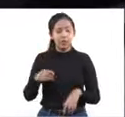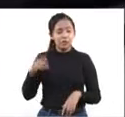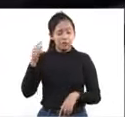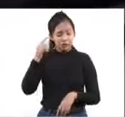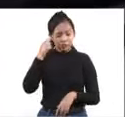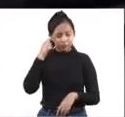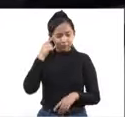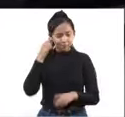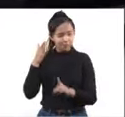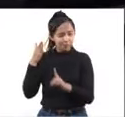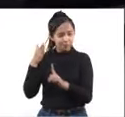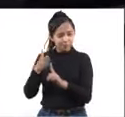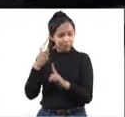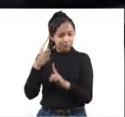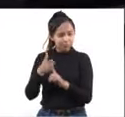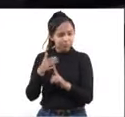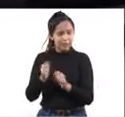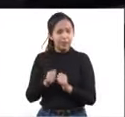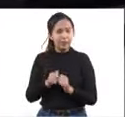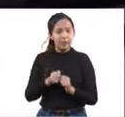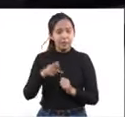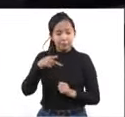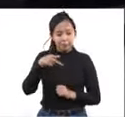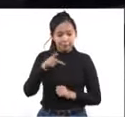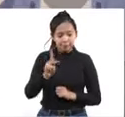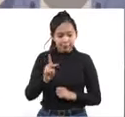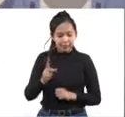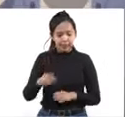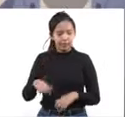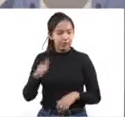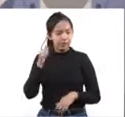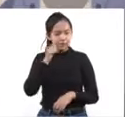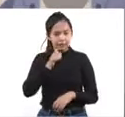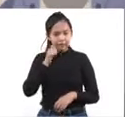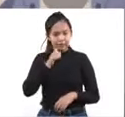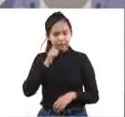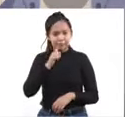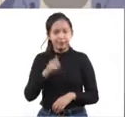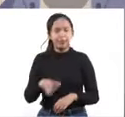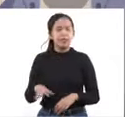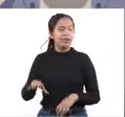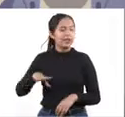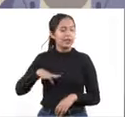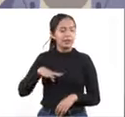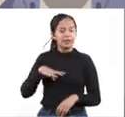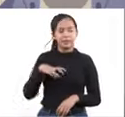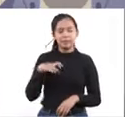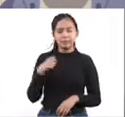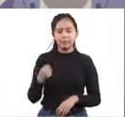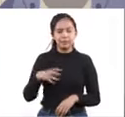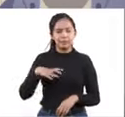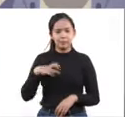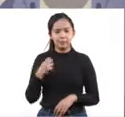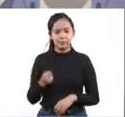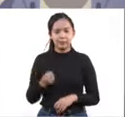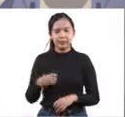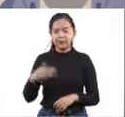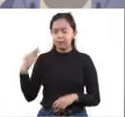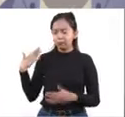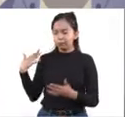práctico, pero que cada gota de vida necesita ser saboreada. En los últimos